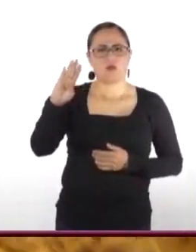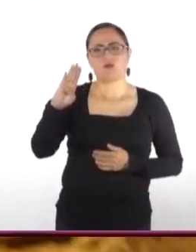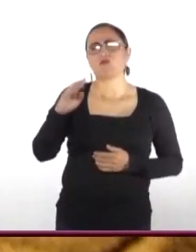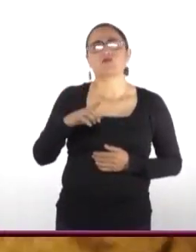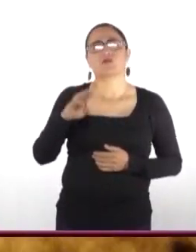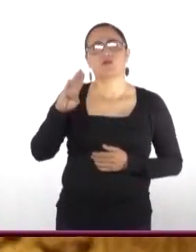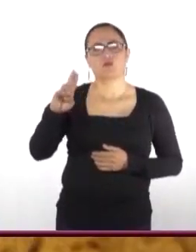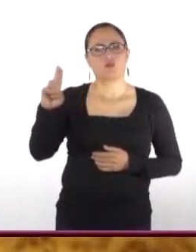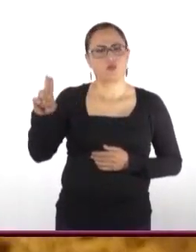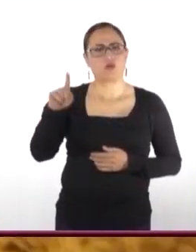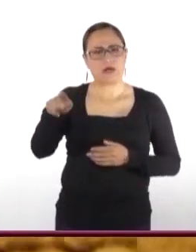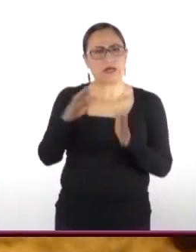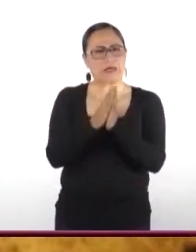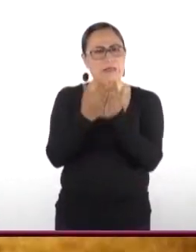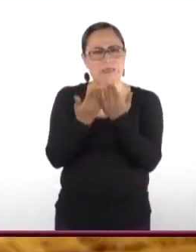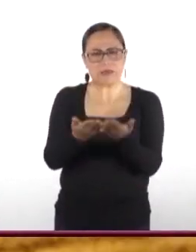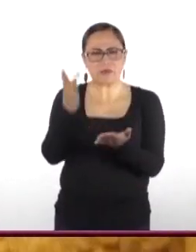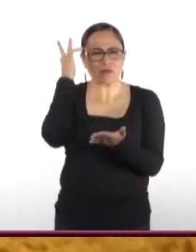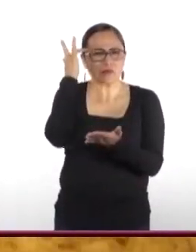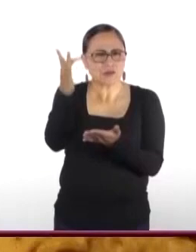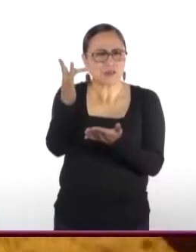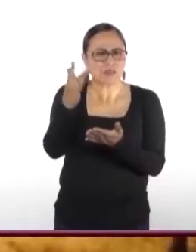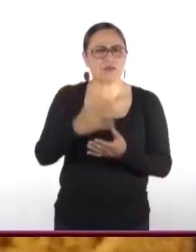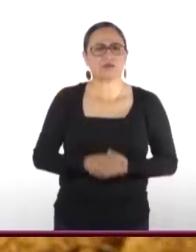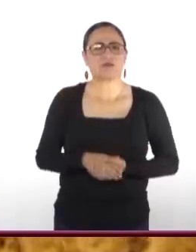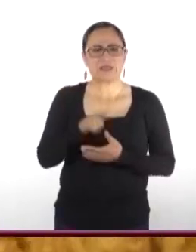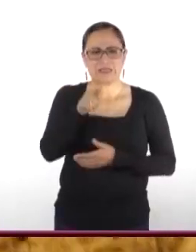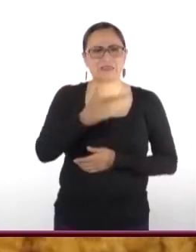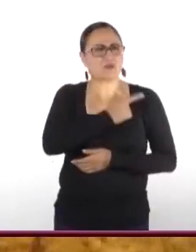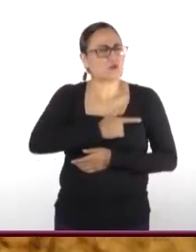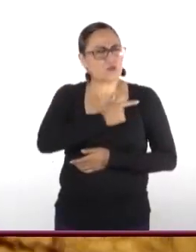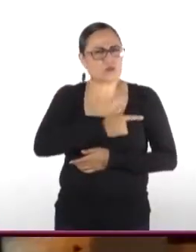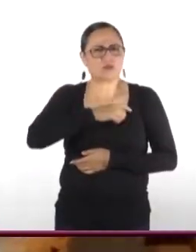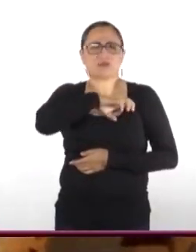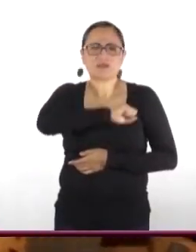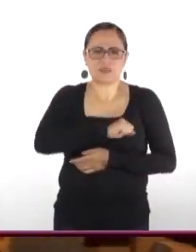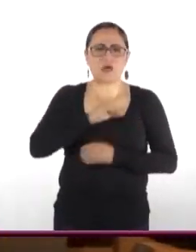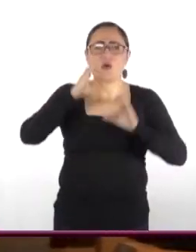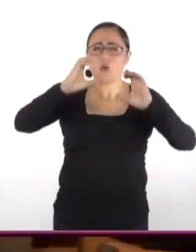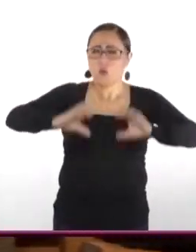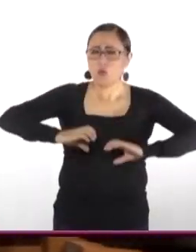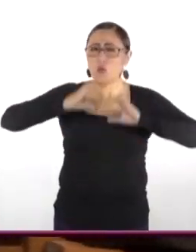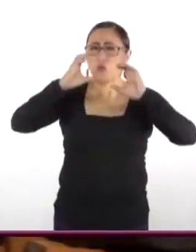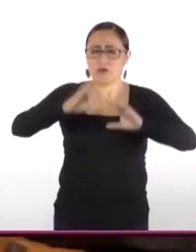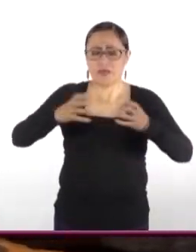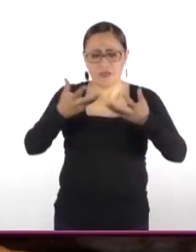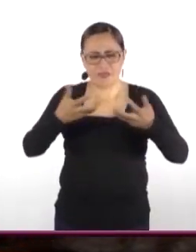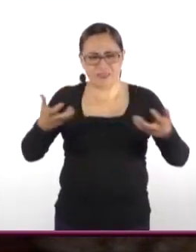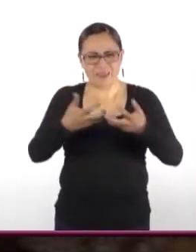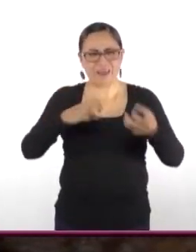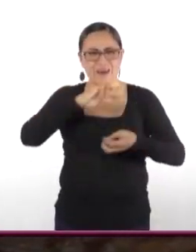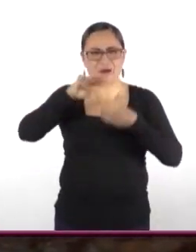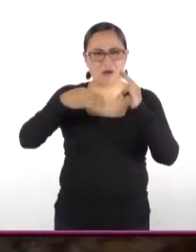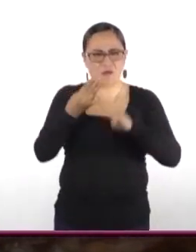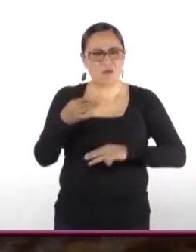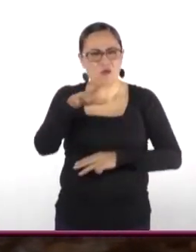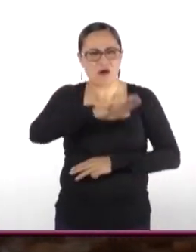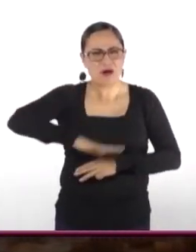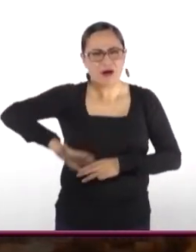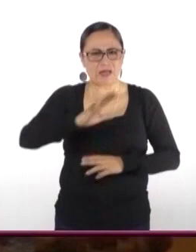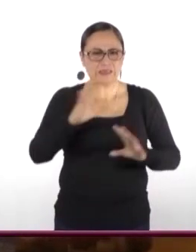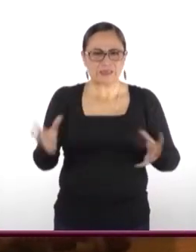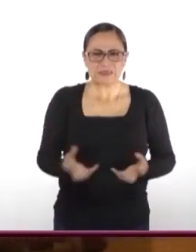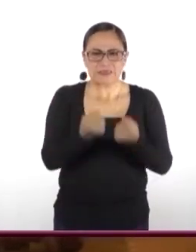Popol Vuh, el libro sagrado de los quichés de Guatemala. Este me gusta mucho. Ten cuidado de las cosas de la